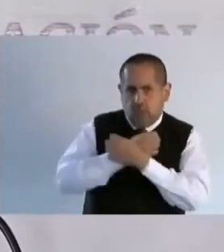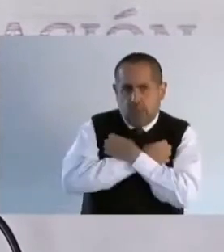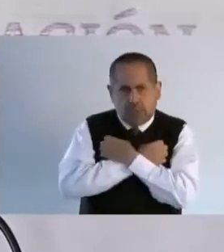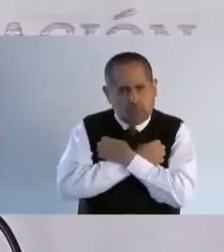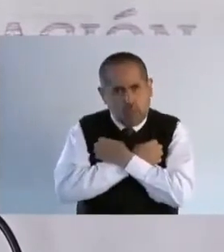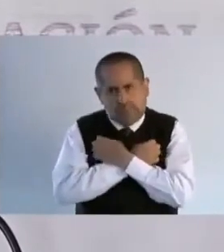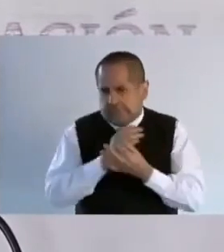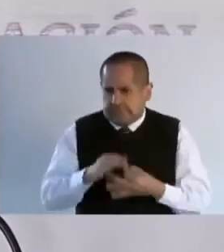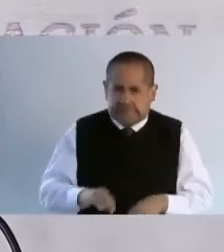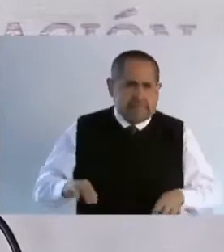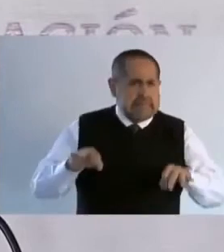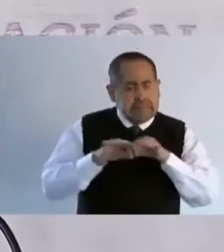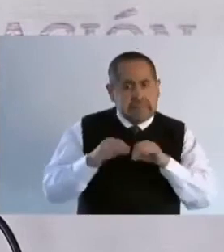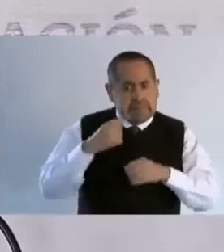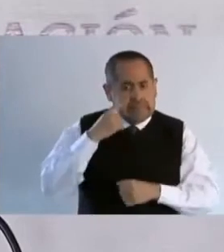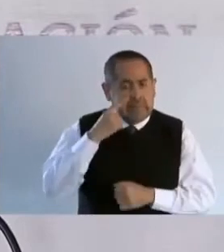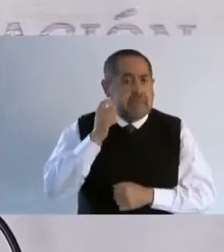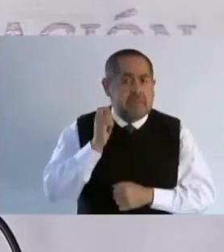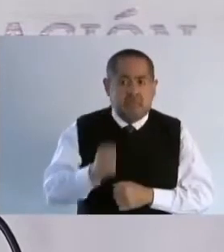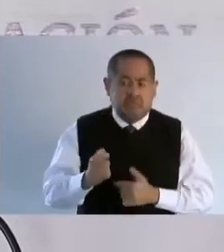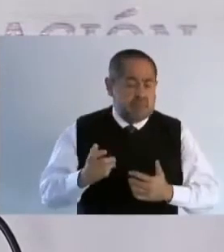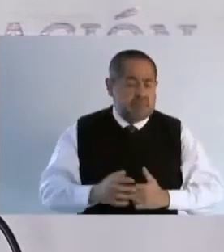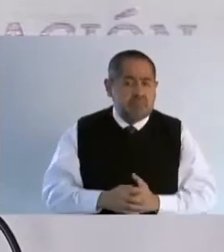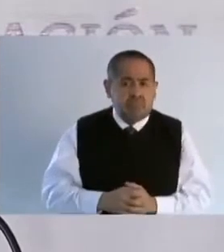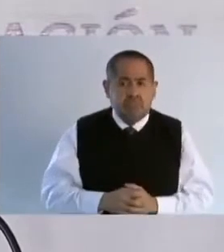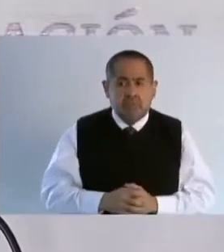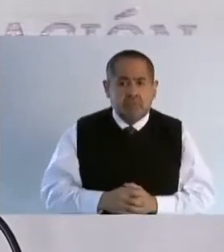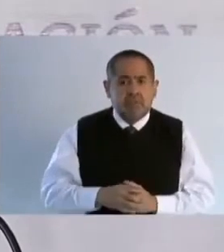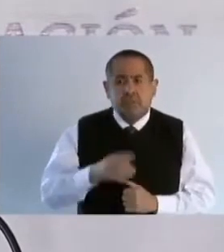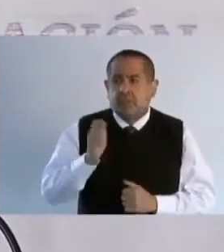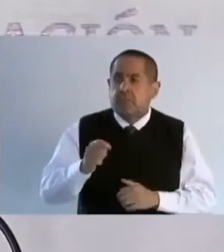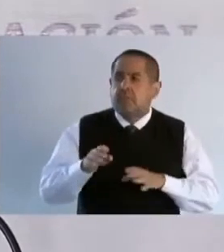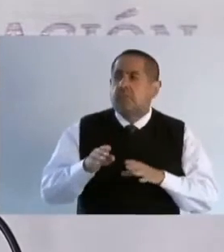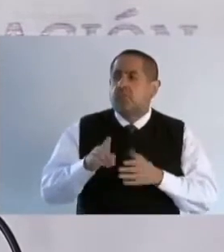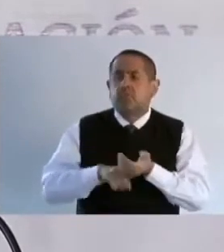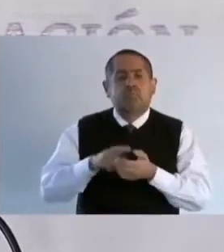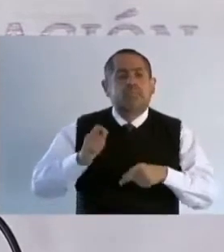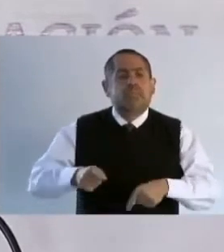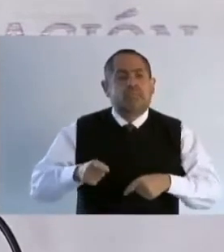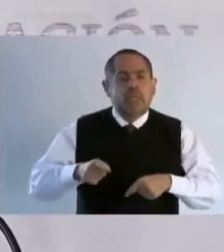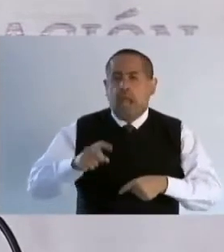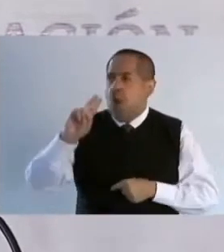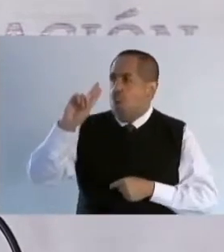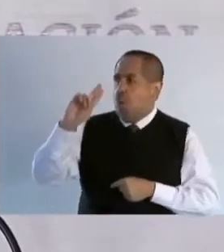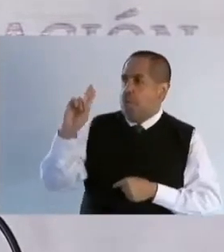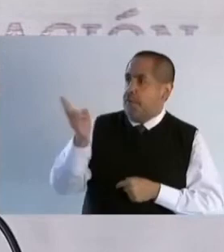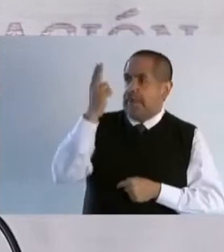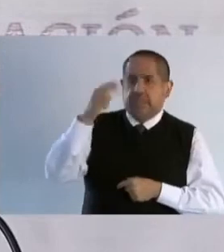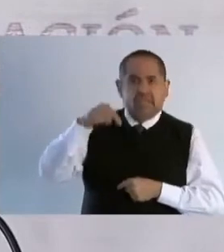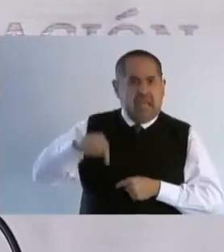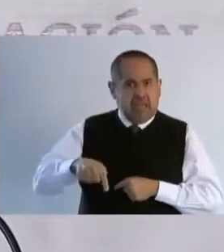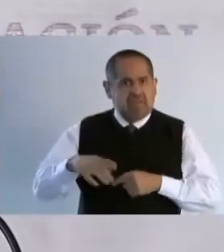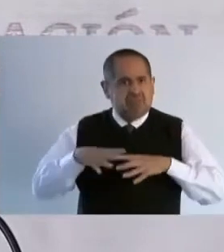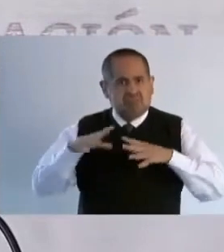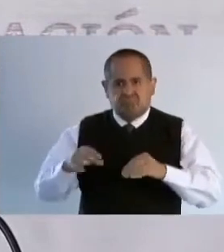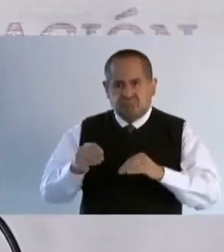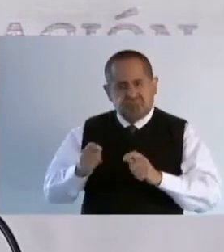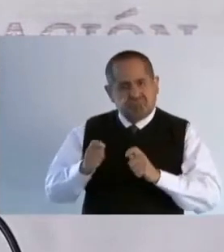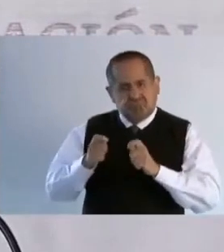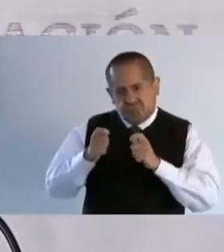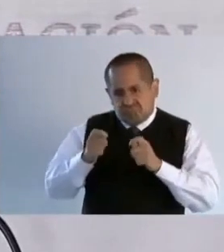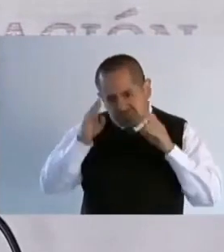importantísima, el de tener esta universidad